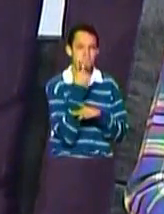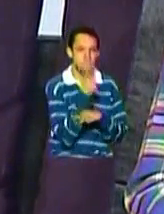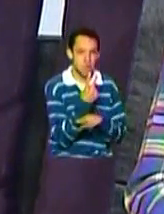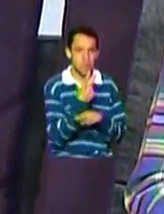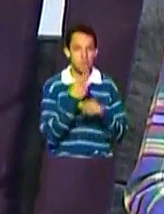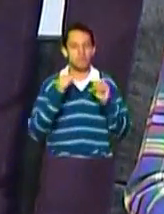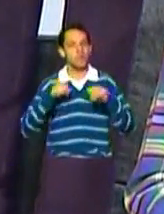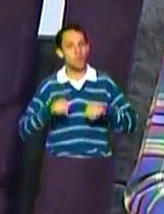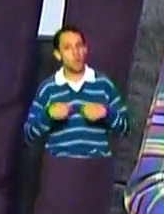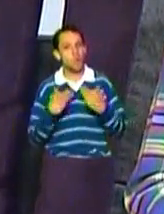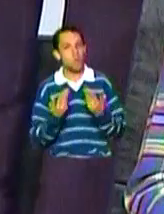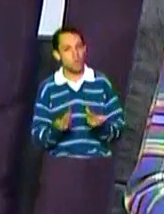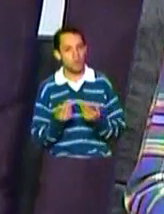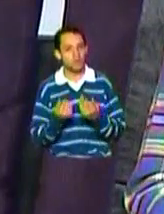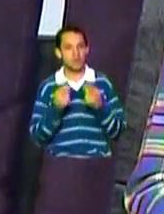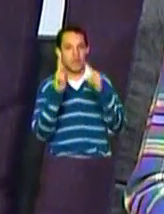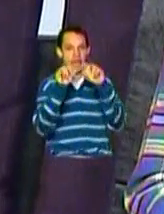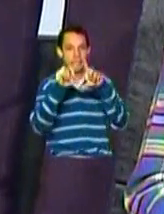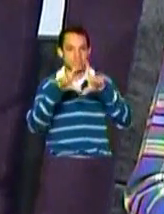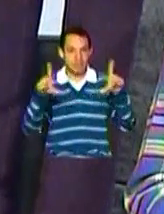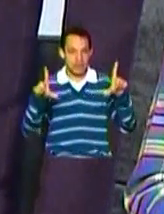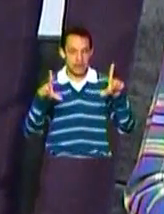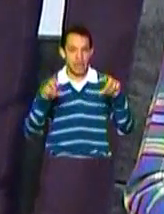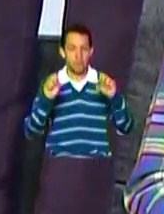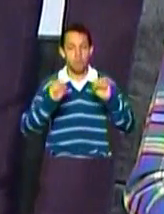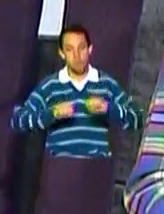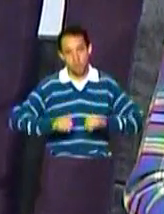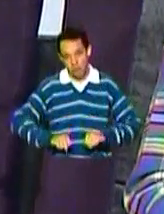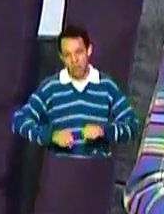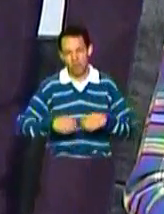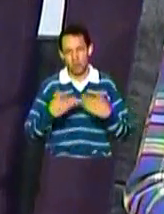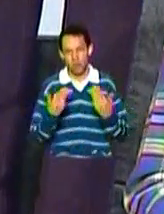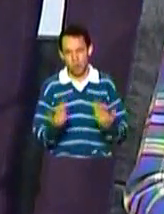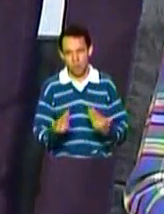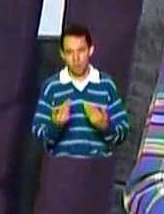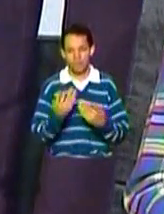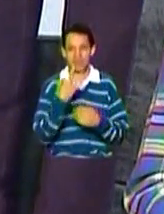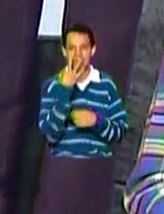nuestro sistema de internet en la página